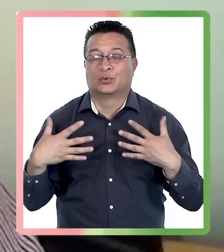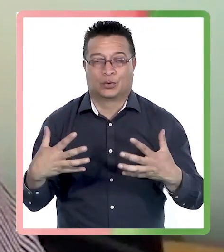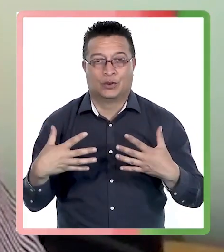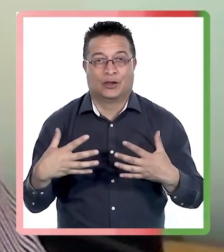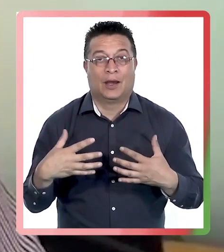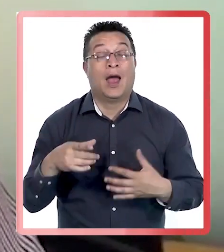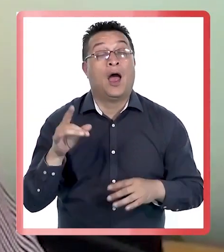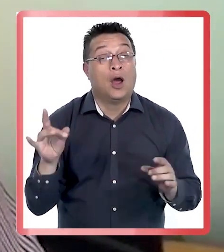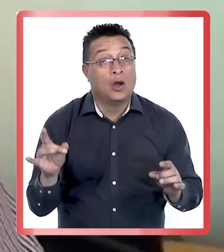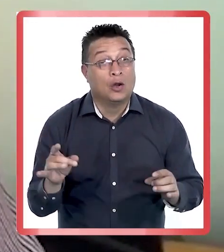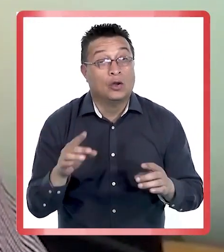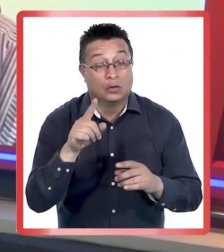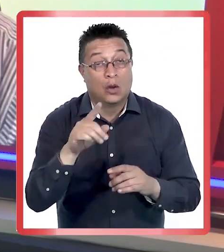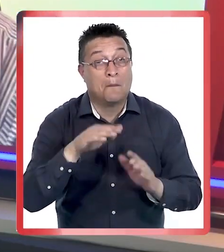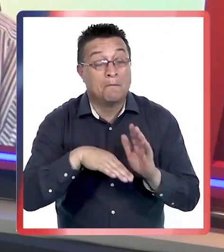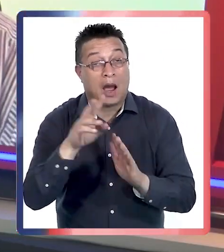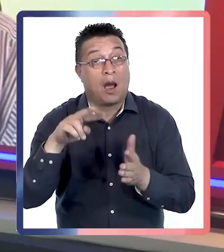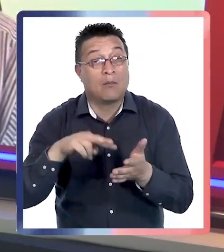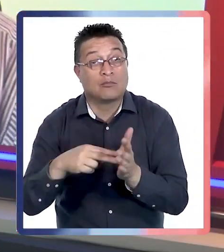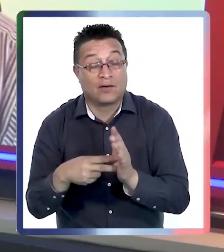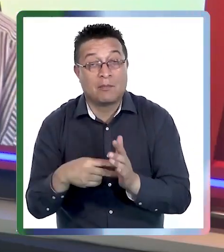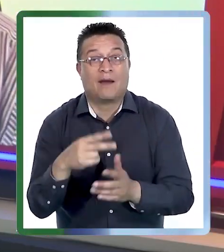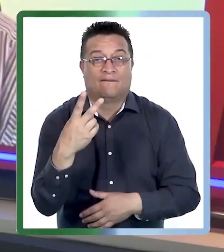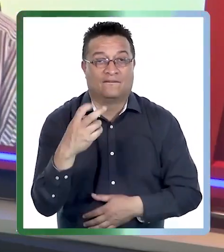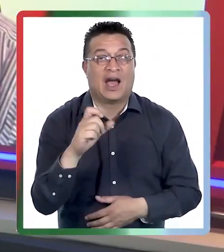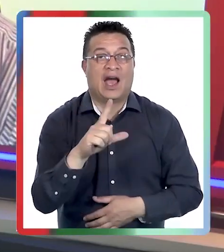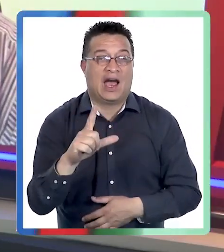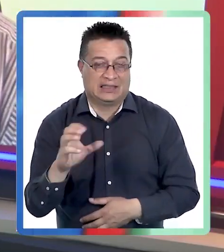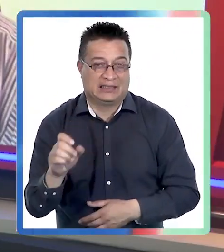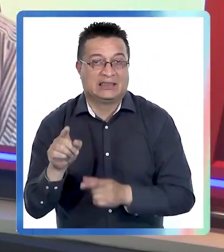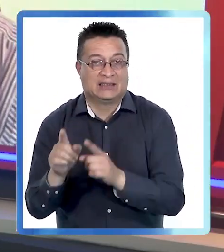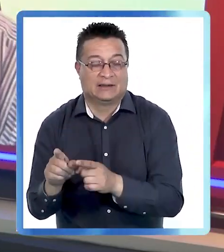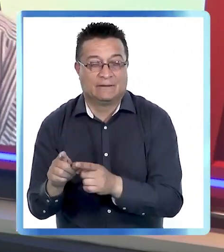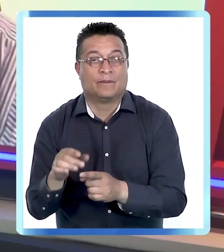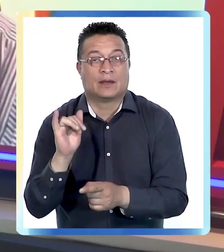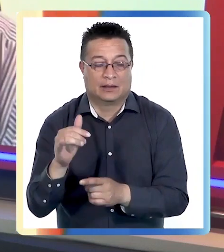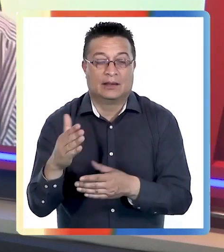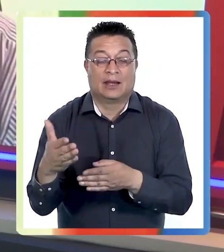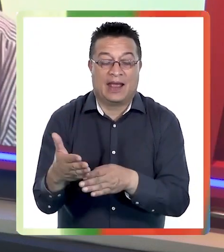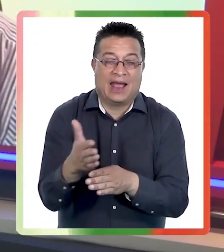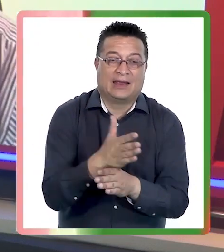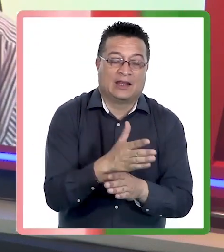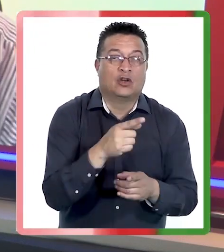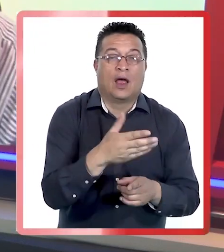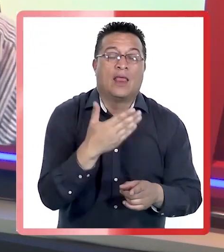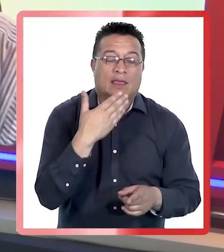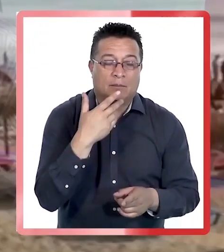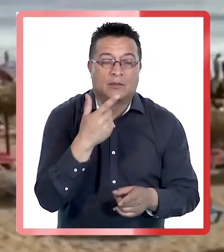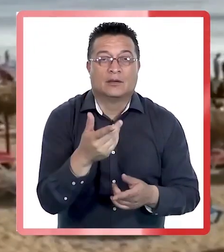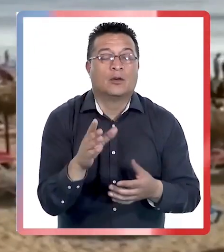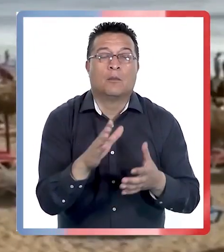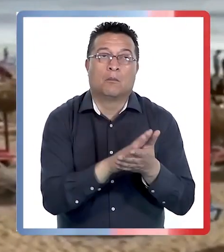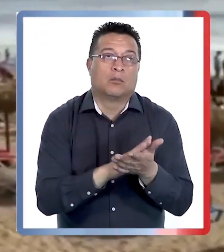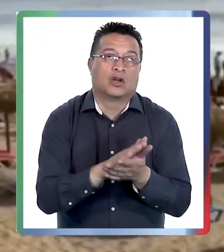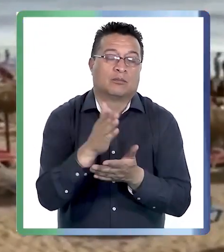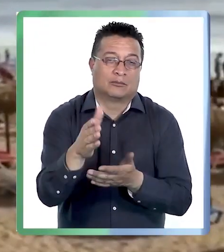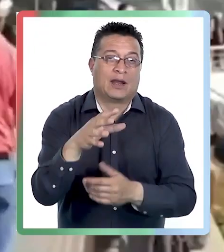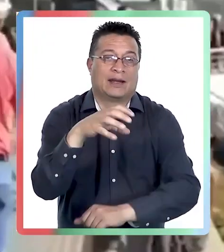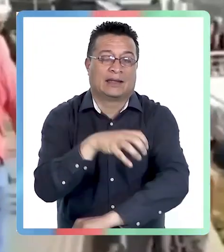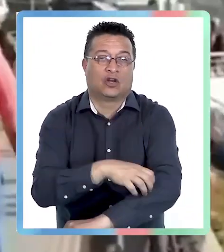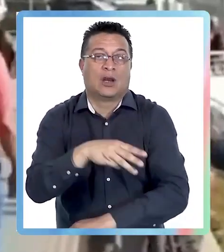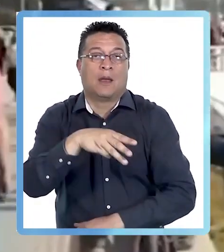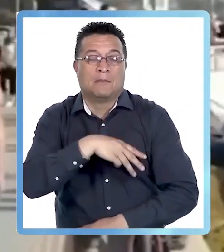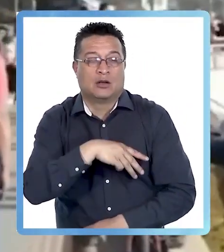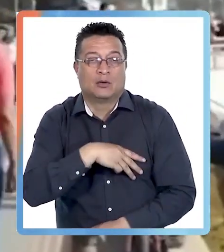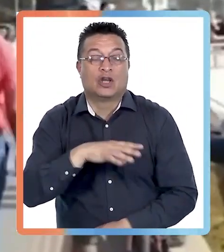corre. Si los más problemas son en el valle y son al interior, como lo que está pasando en